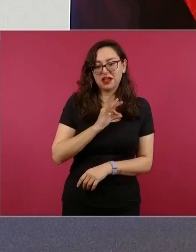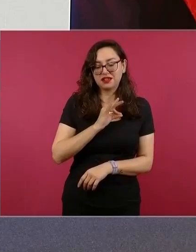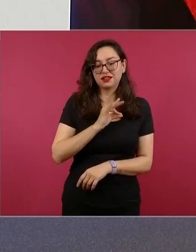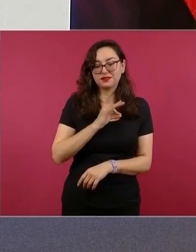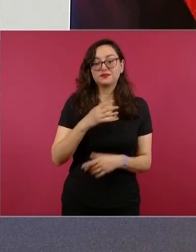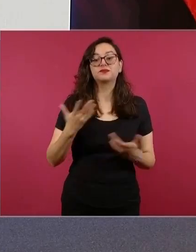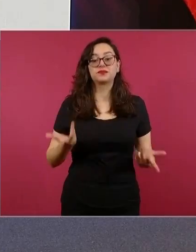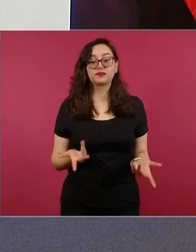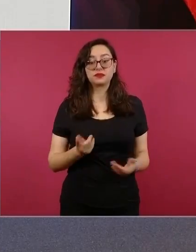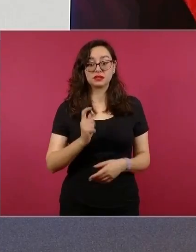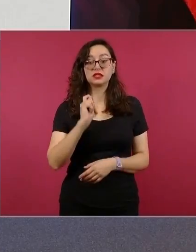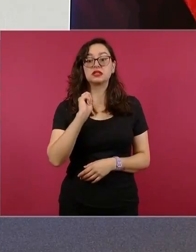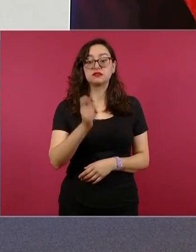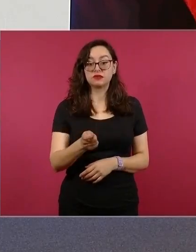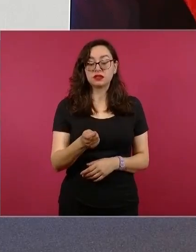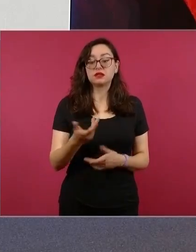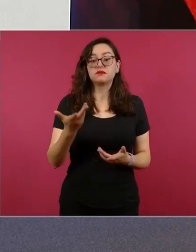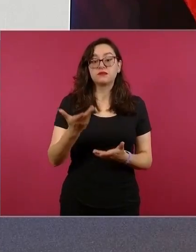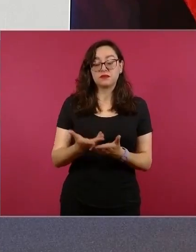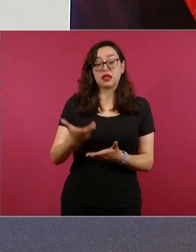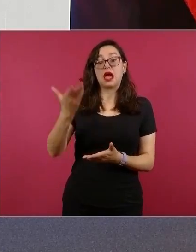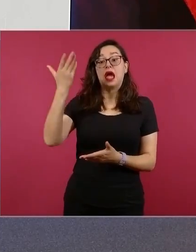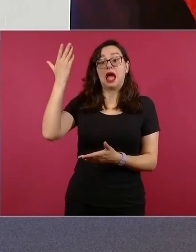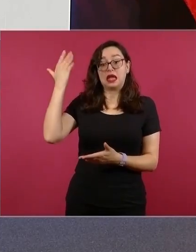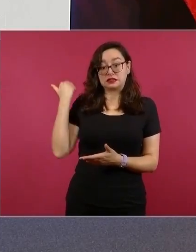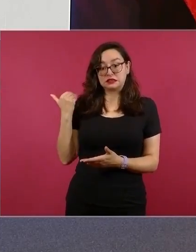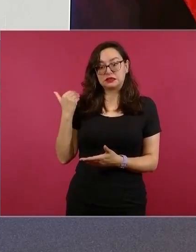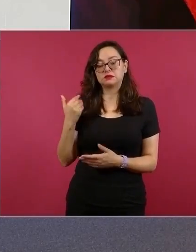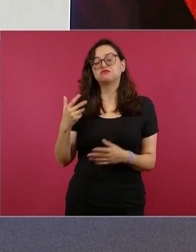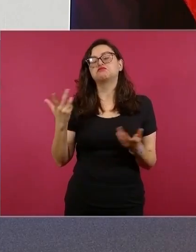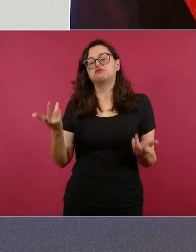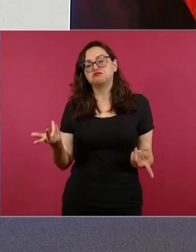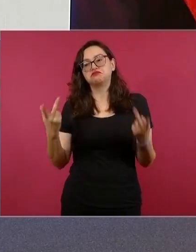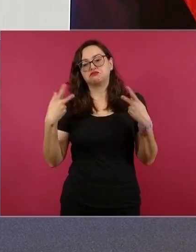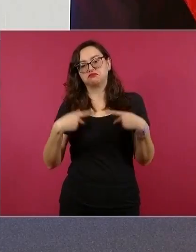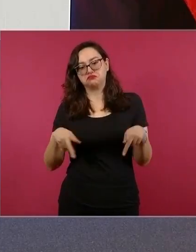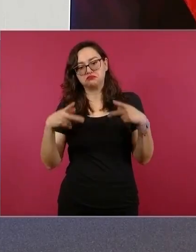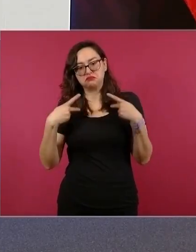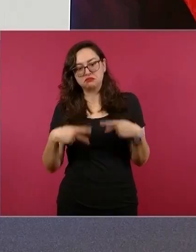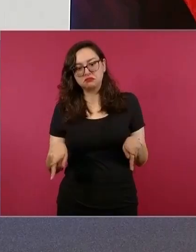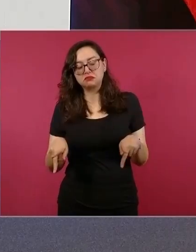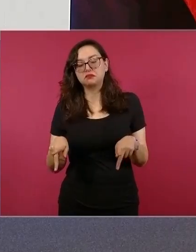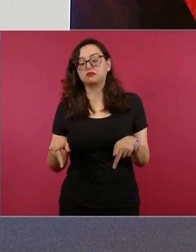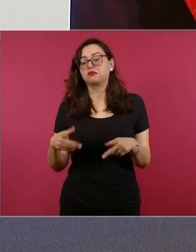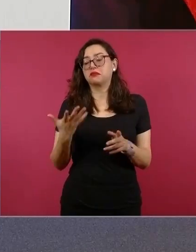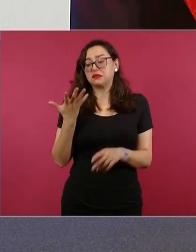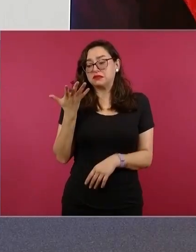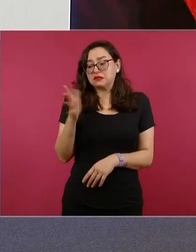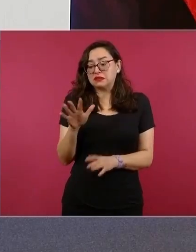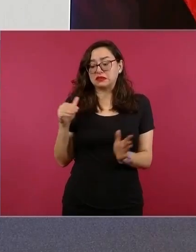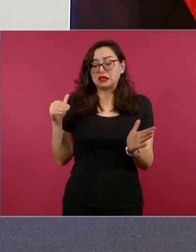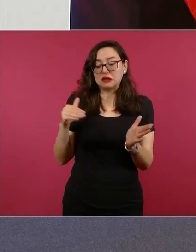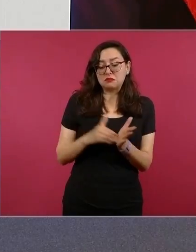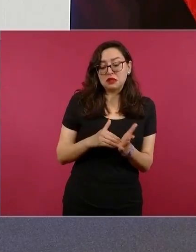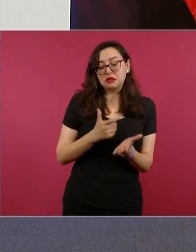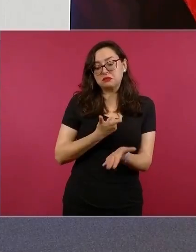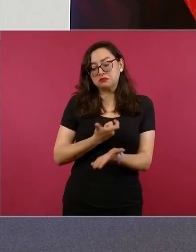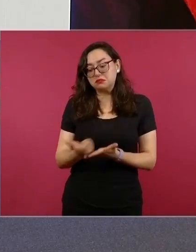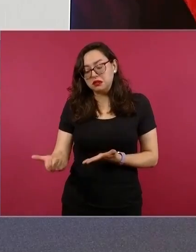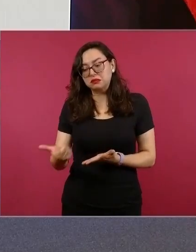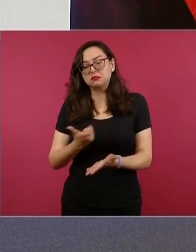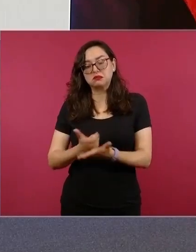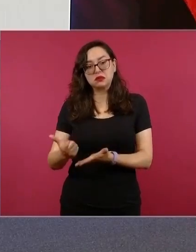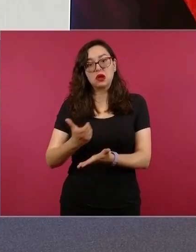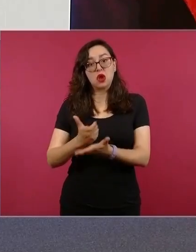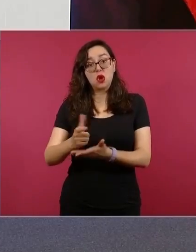trabajador que ganaba 10,000 pesos y que se jubilaba con 2,700, con la reforma de